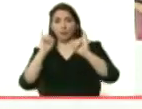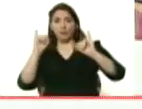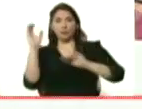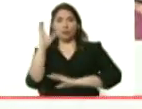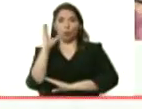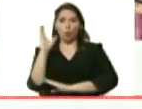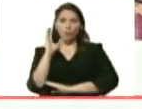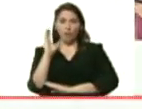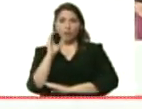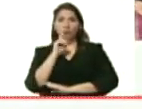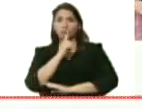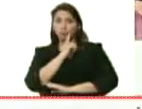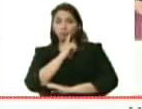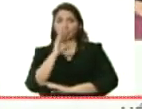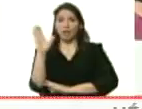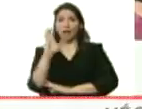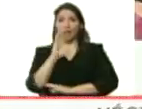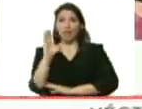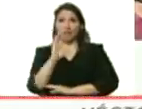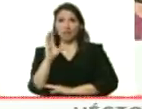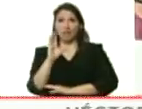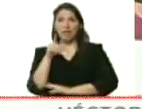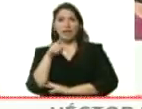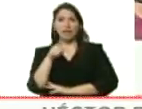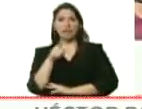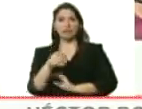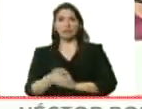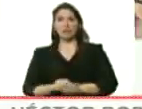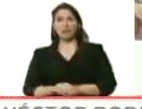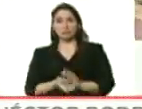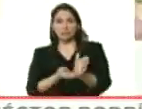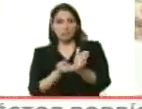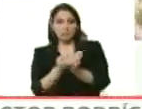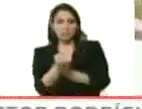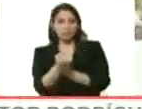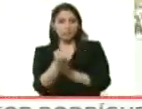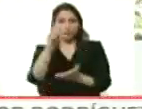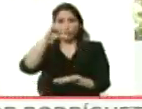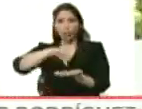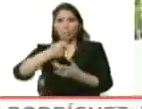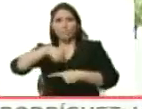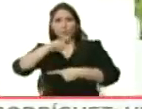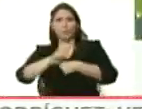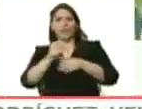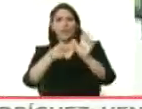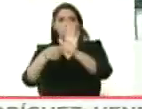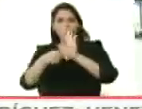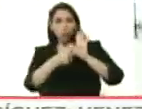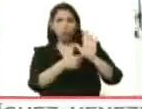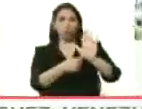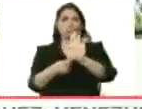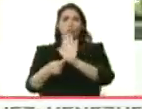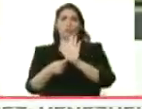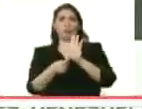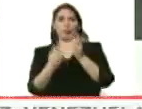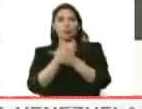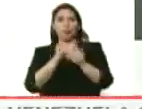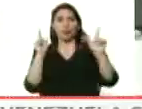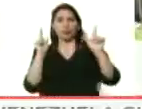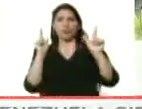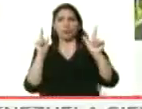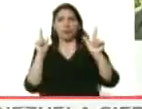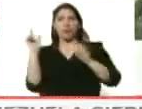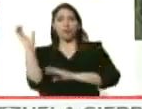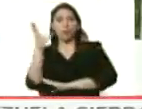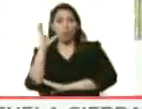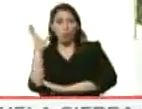colombiana, Caracas, esa inmortal ciudad, la primera que dio el ejemplo de la libertad en el hemisferio de